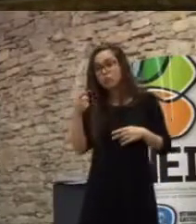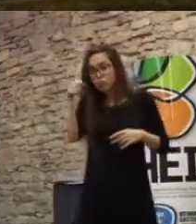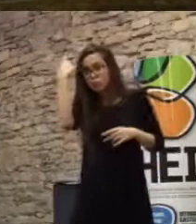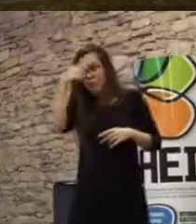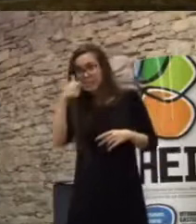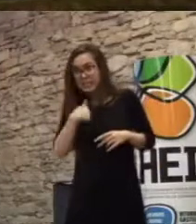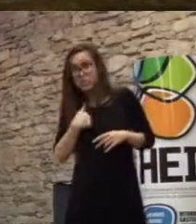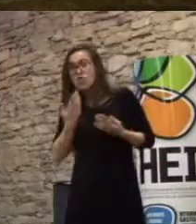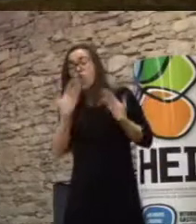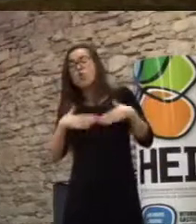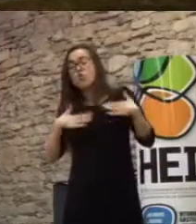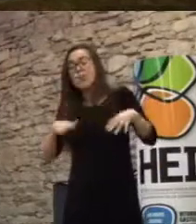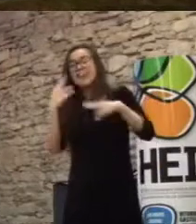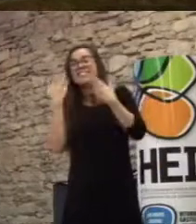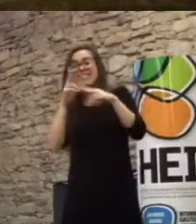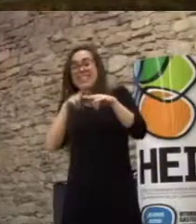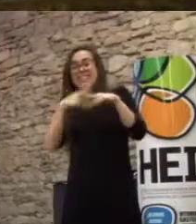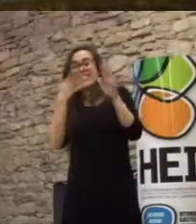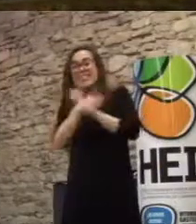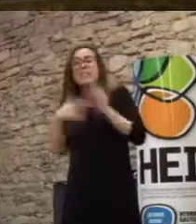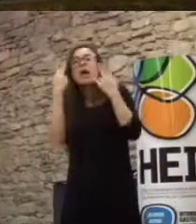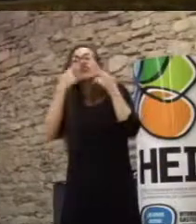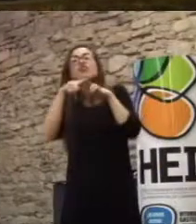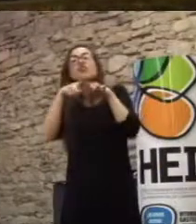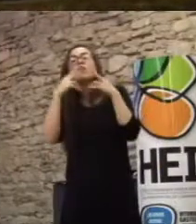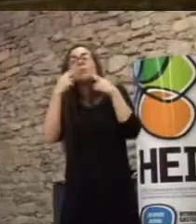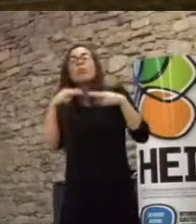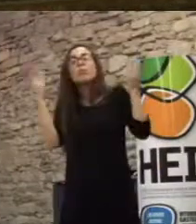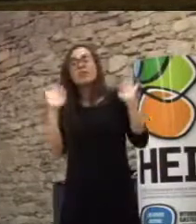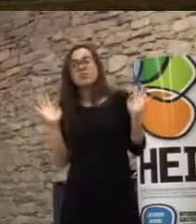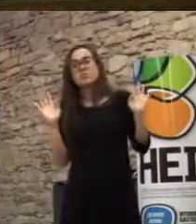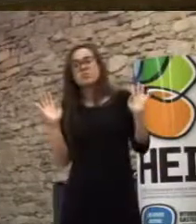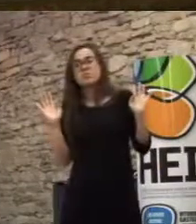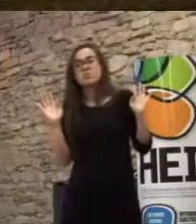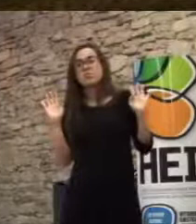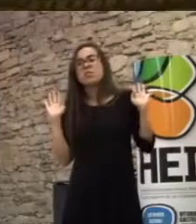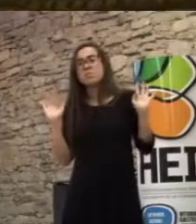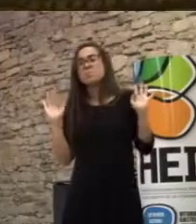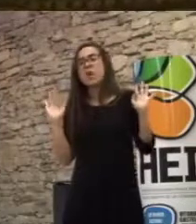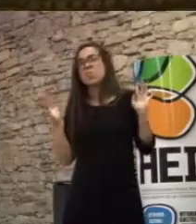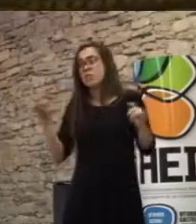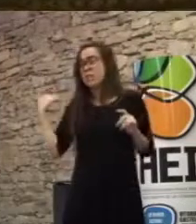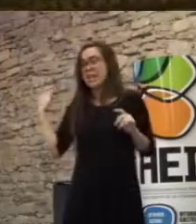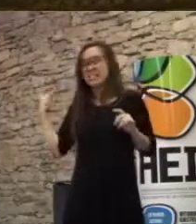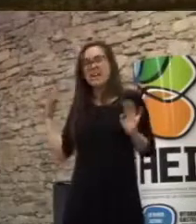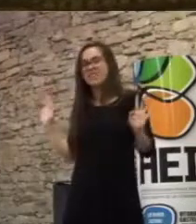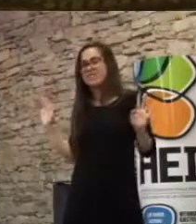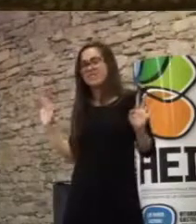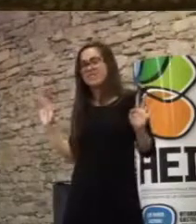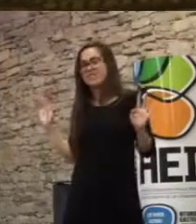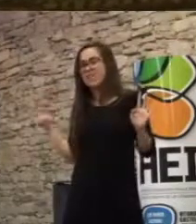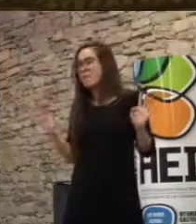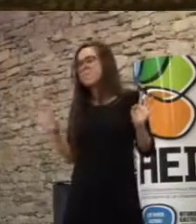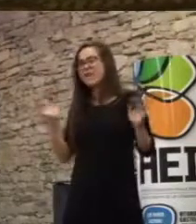pública es lo que todo mundo sabe todo el mundo me 6 pertenece al pasado porque lo que sabéis de mí es hasta hoy de mi no sabéis algo de